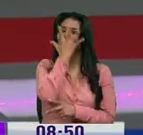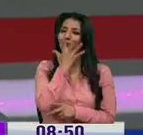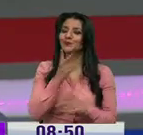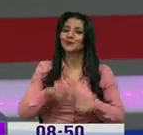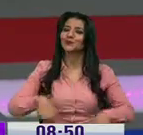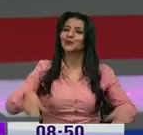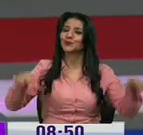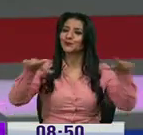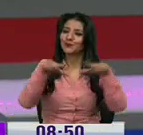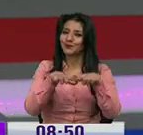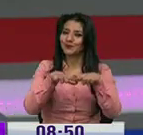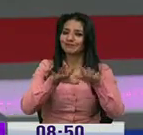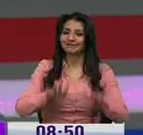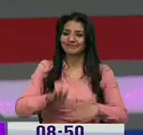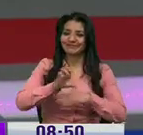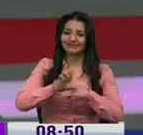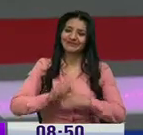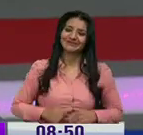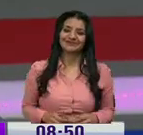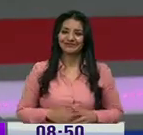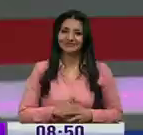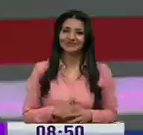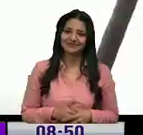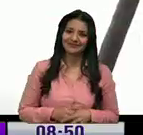encantador sitio de nuestro país.